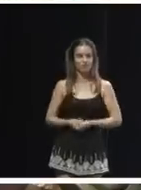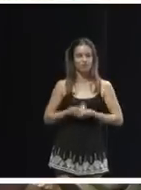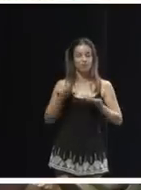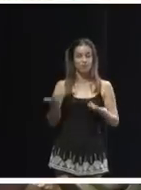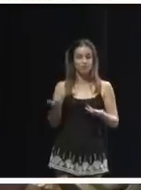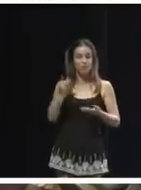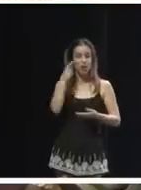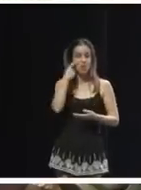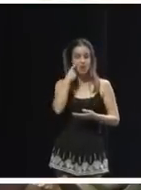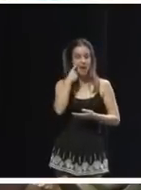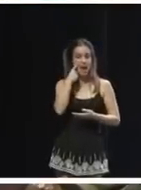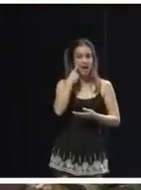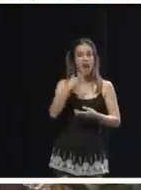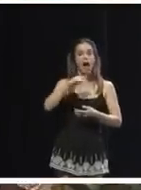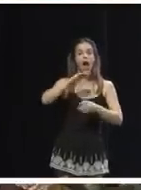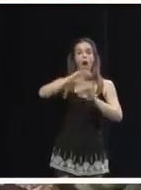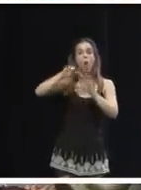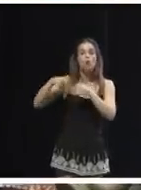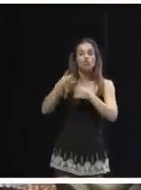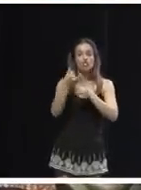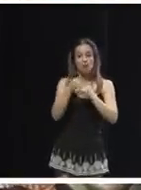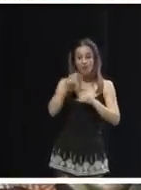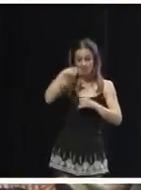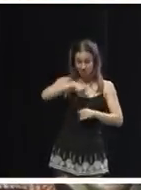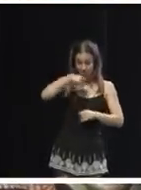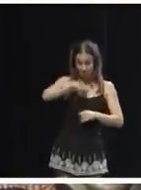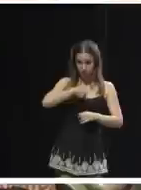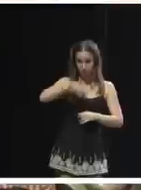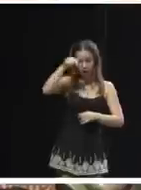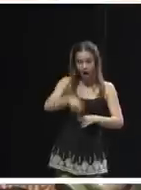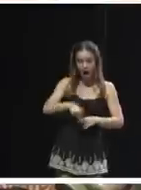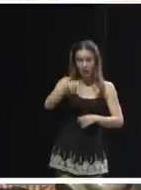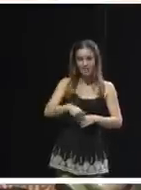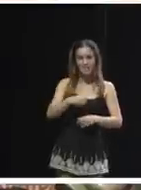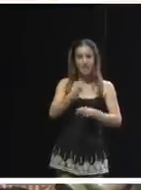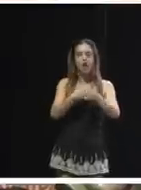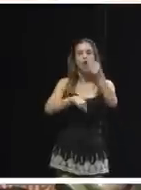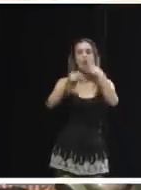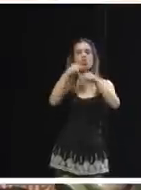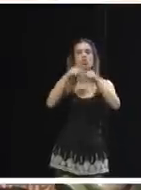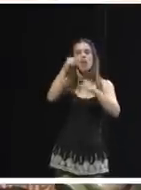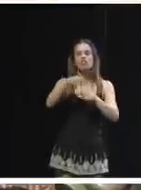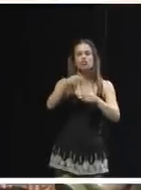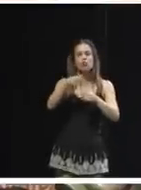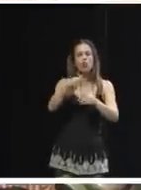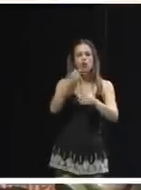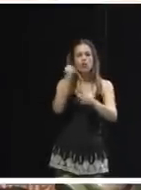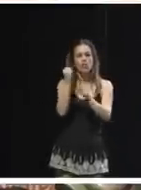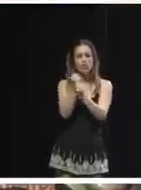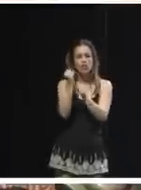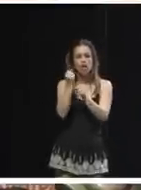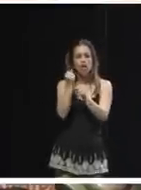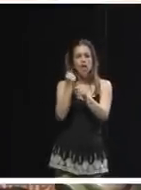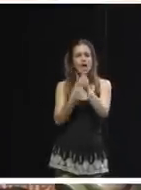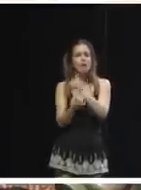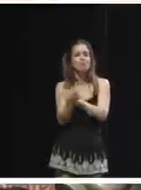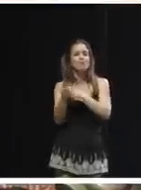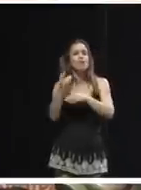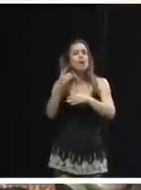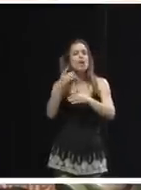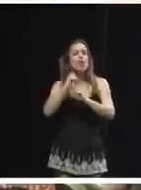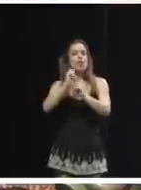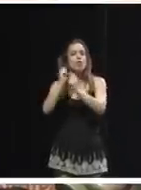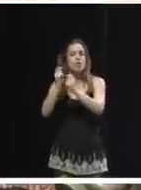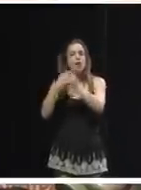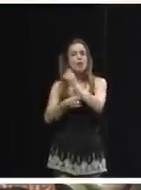la última vez que estuve aquí di los datos de ejecución, de no ejecución para crear empleo